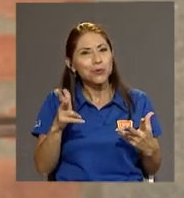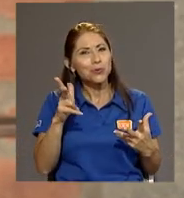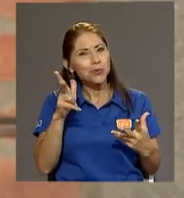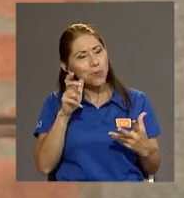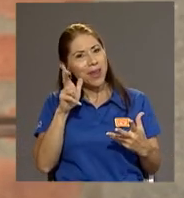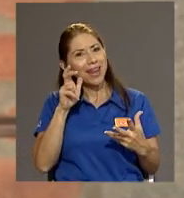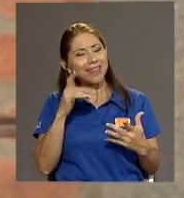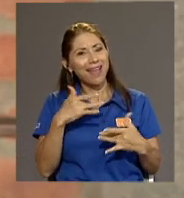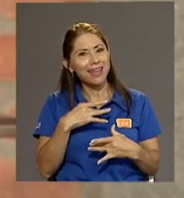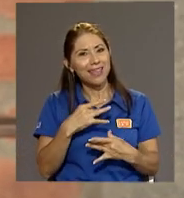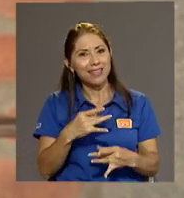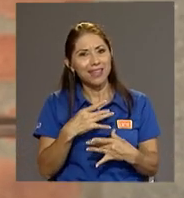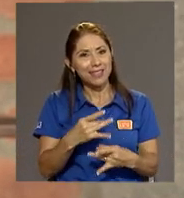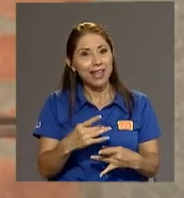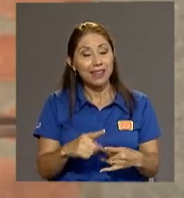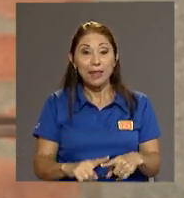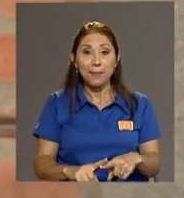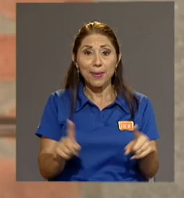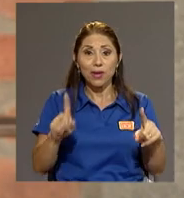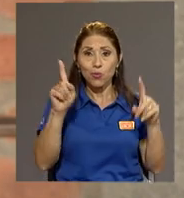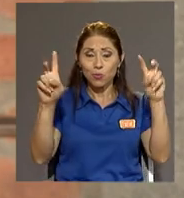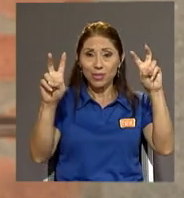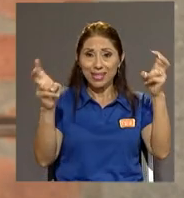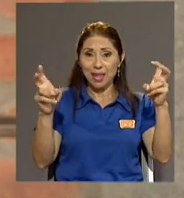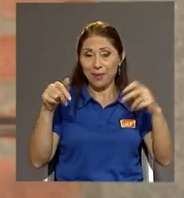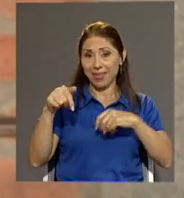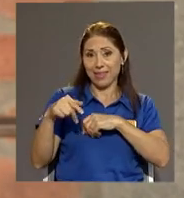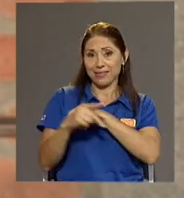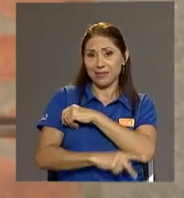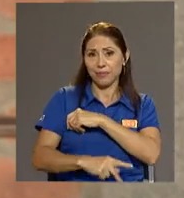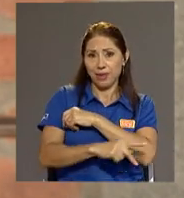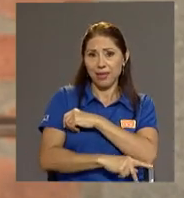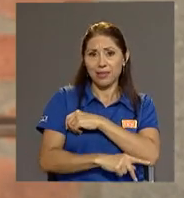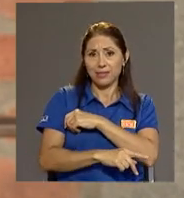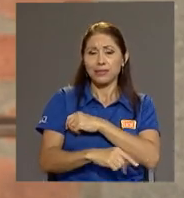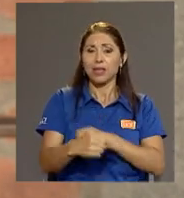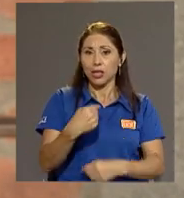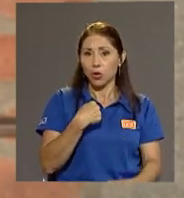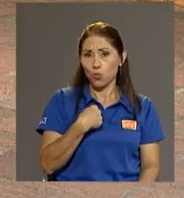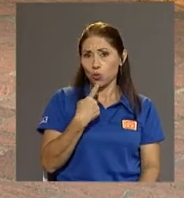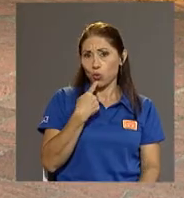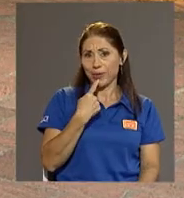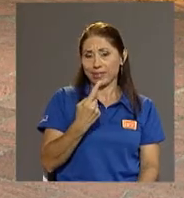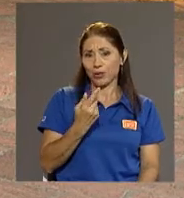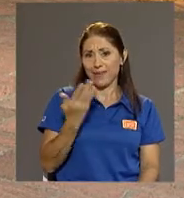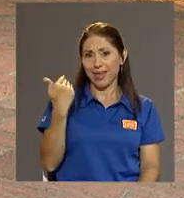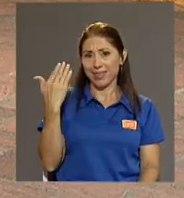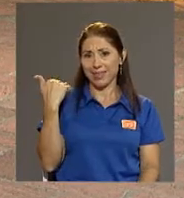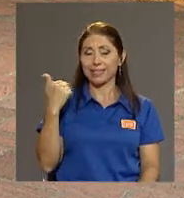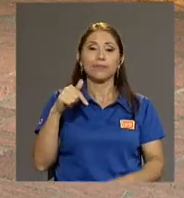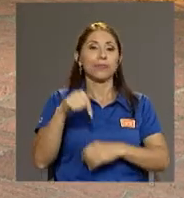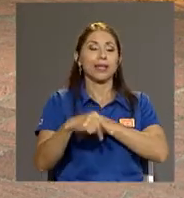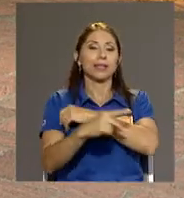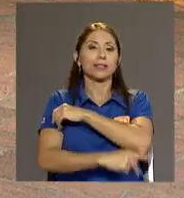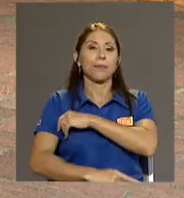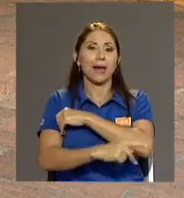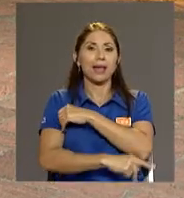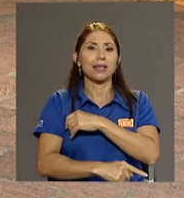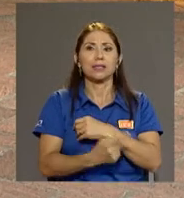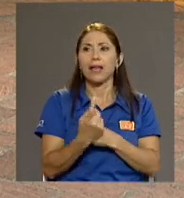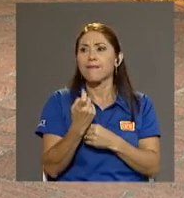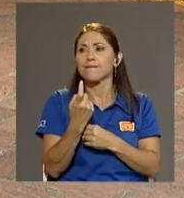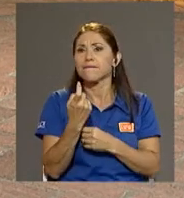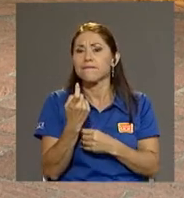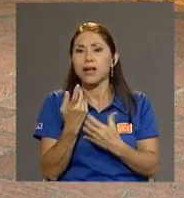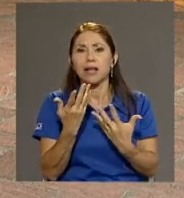interesante. Pero uno de los temas que en este país, y lo mencionaba en mi comentario anterior, en este país con desempleo